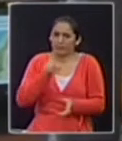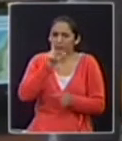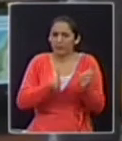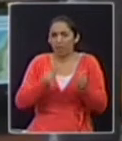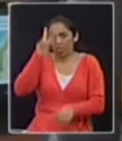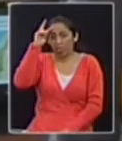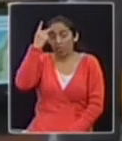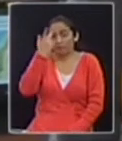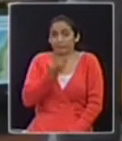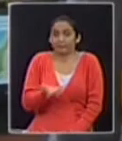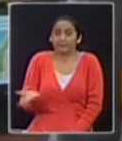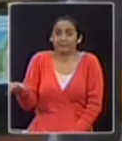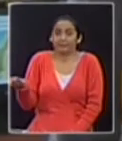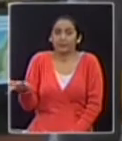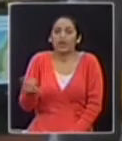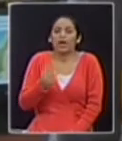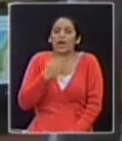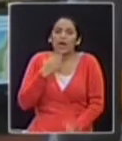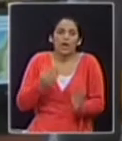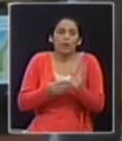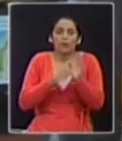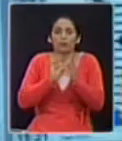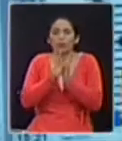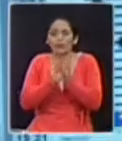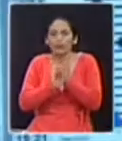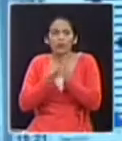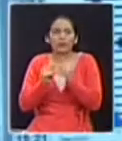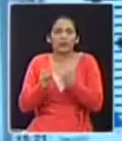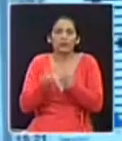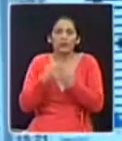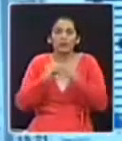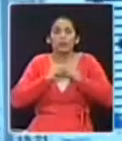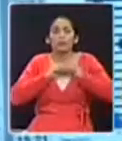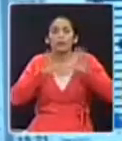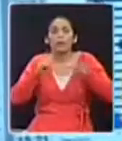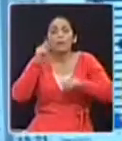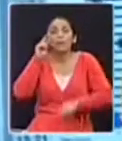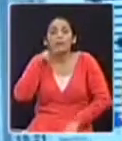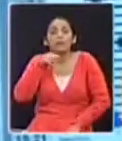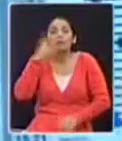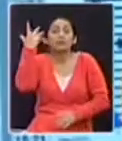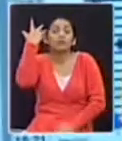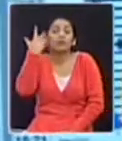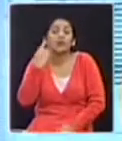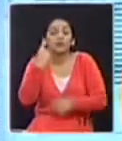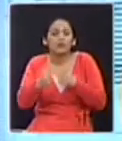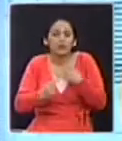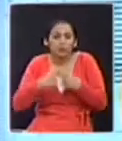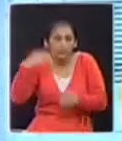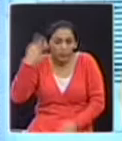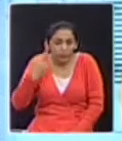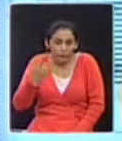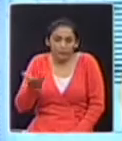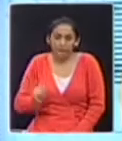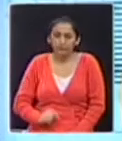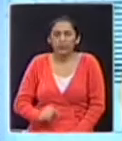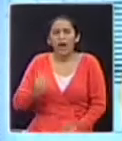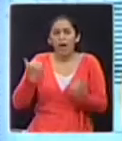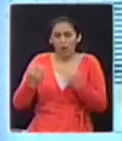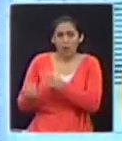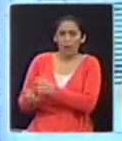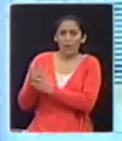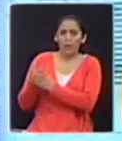sociales ver a qué fecha corresponden los eventos al momento el reventador presenta leves emisiones de ceniza y explosiones